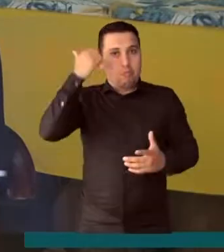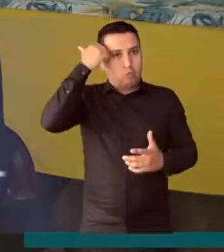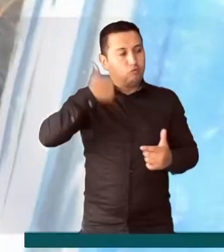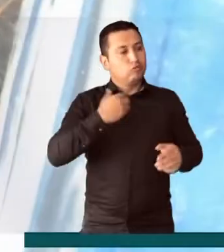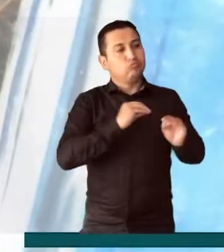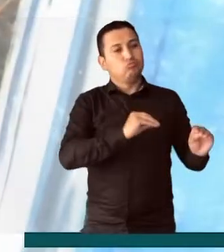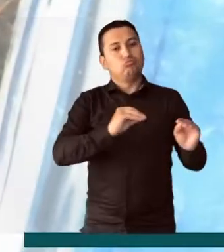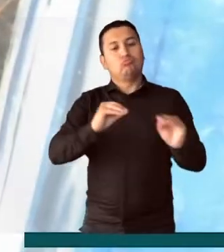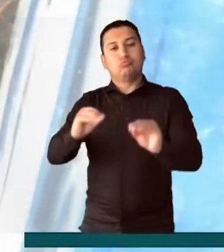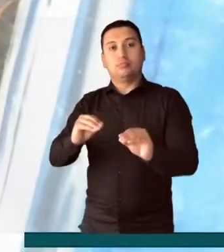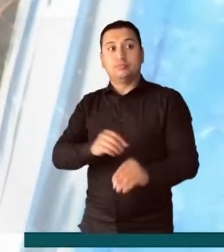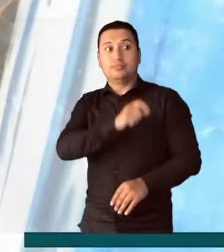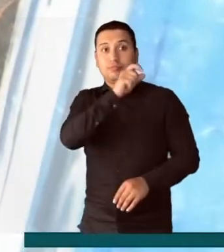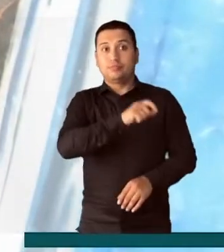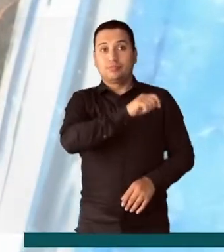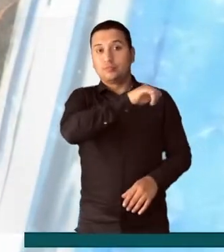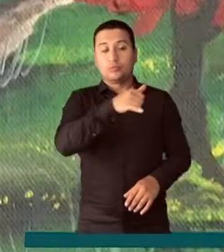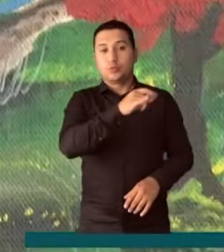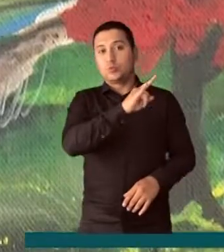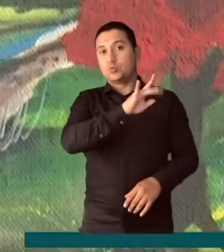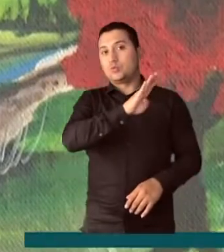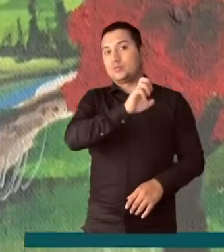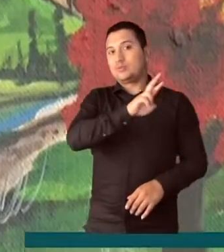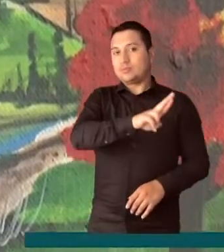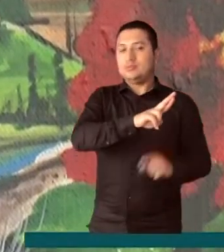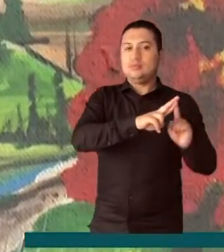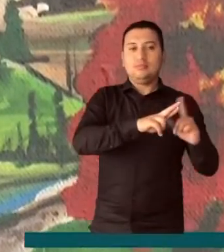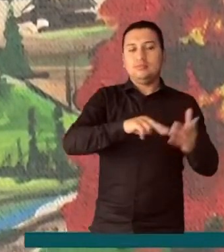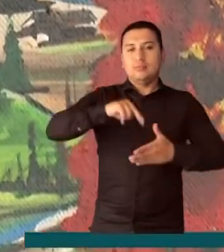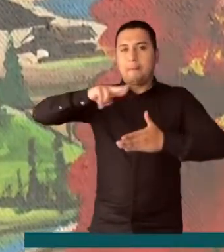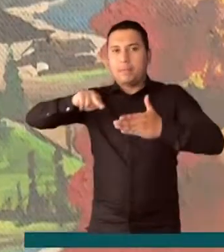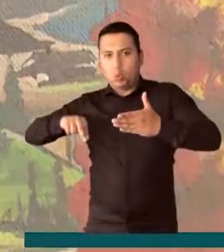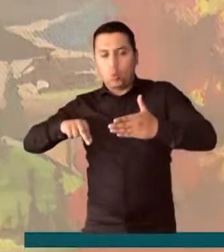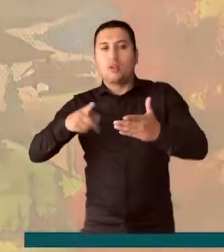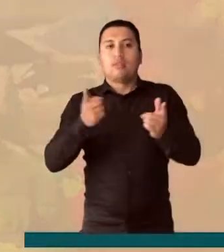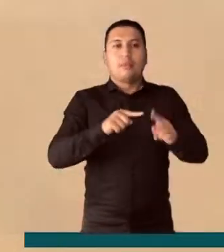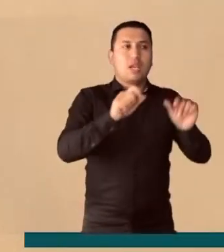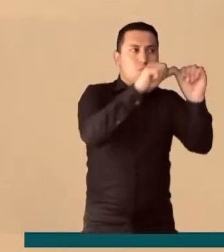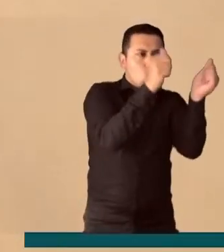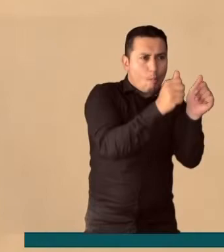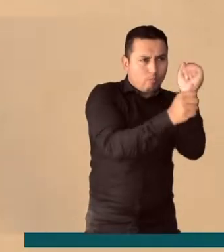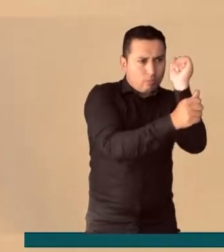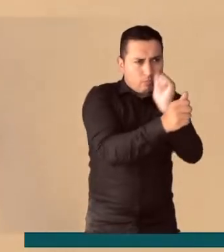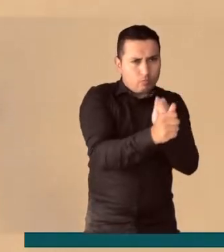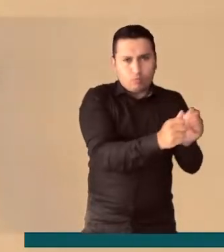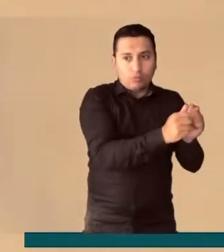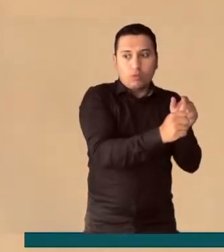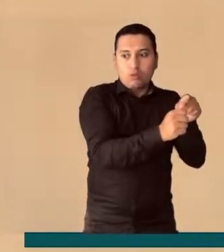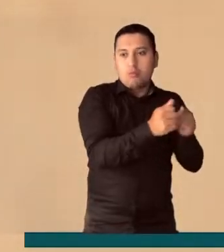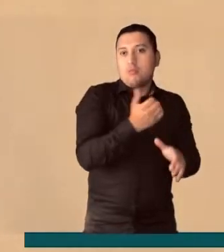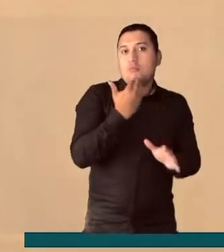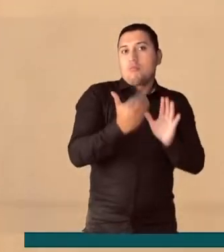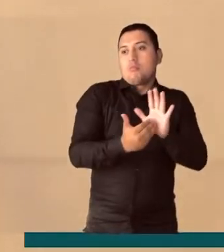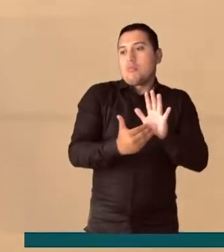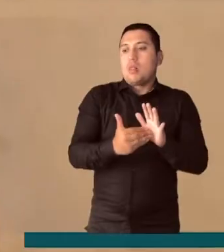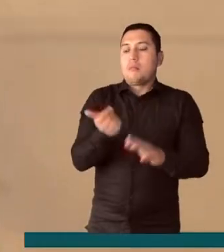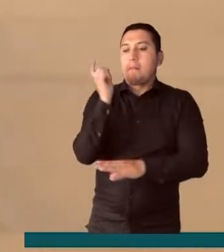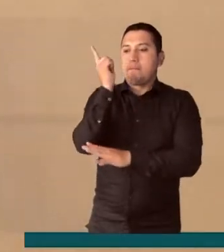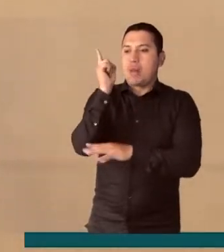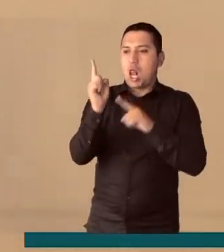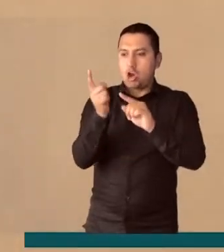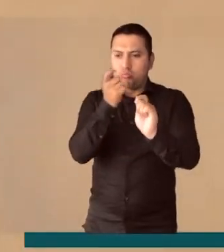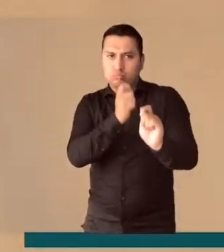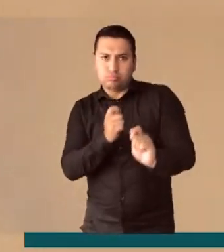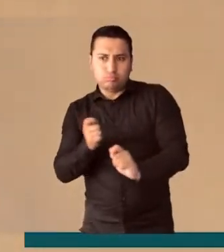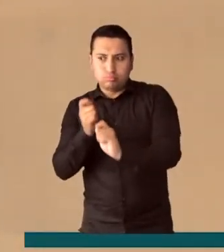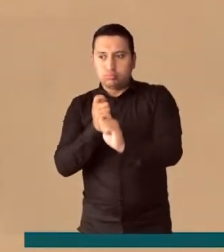profesor. Con el tiempo, Huber ha combinado la pintura con la escultura, dando forma a trozos de madera que se vuelven piezas únicas. Este